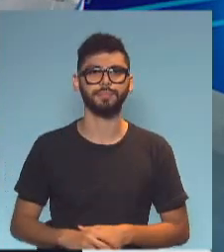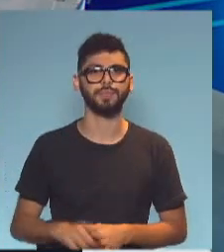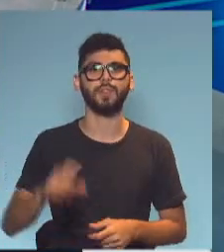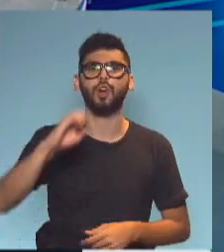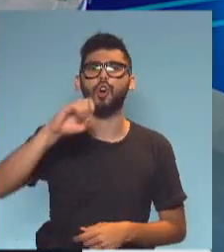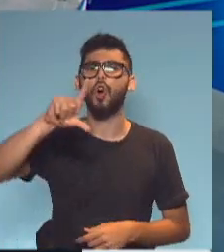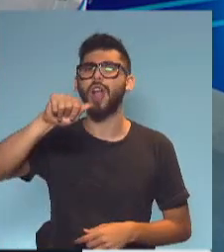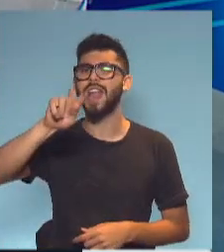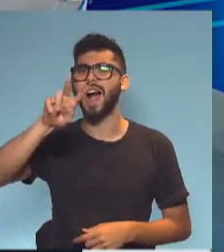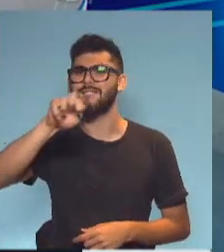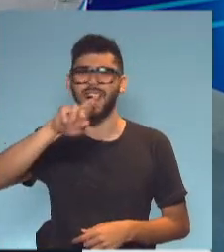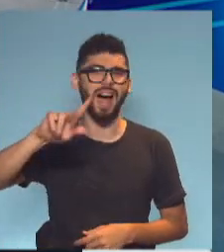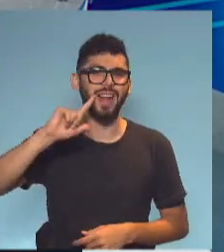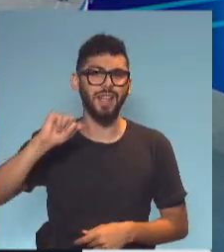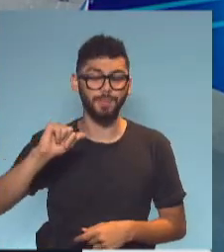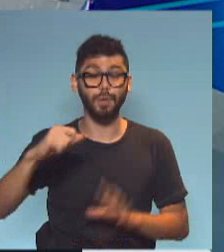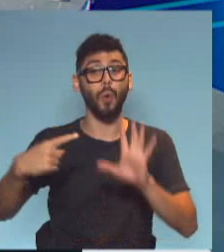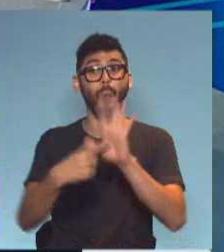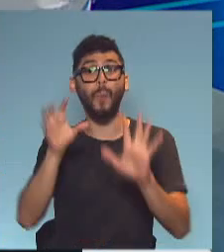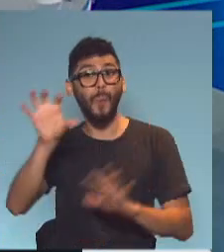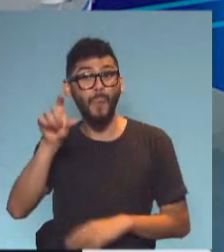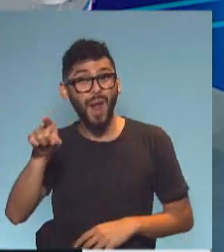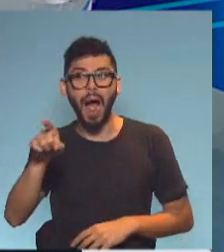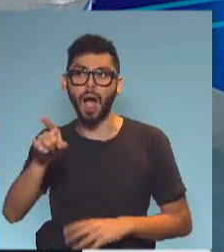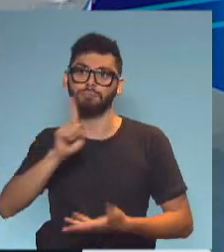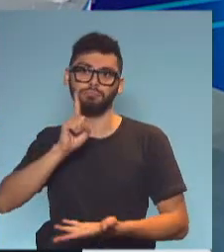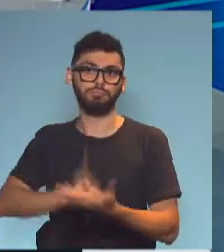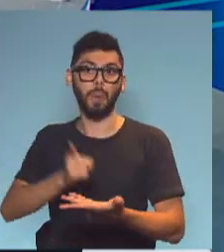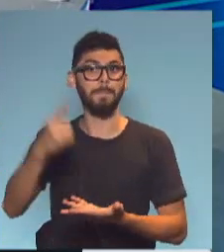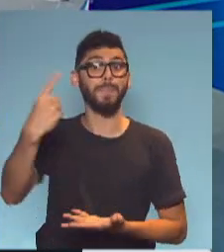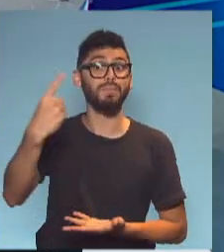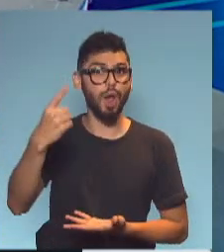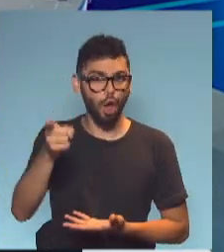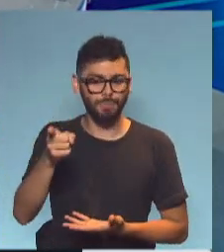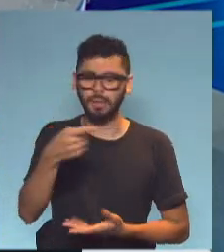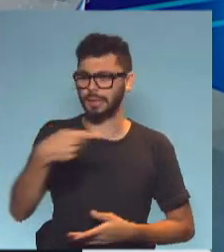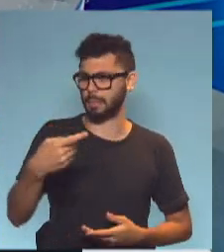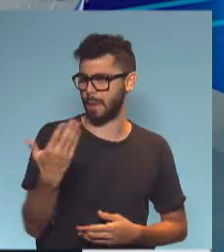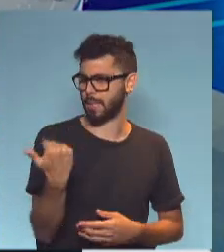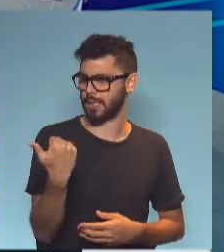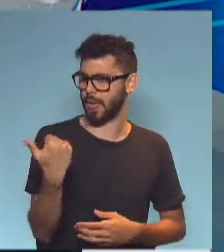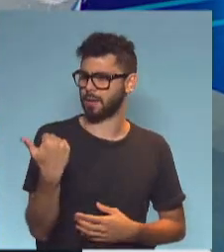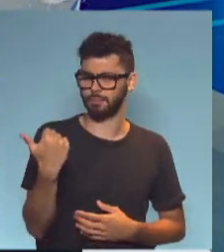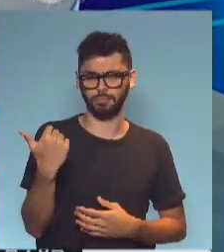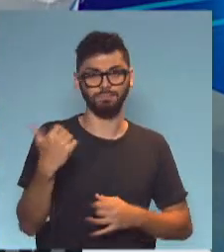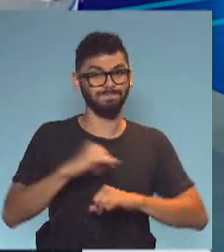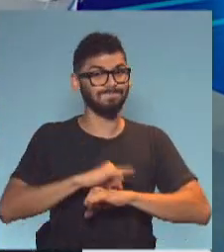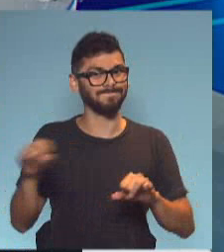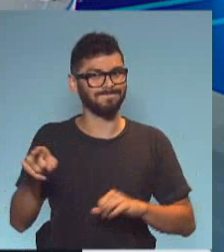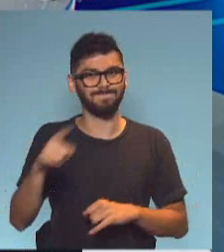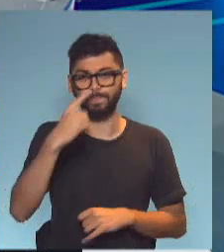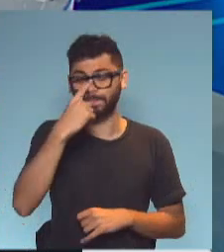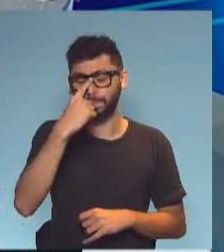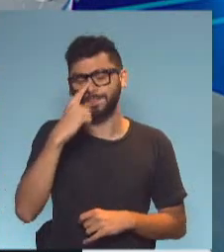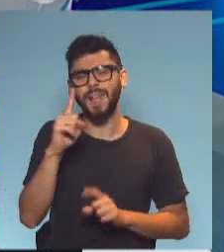Bueno, Olavarría. Provincia de Buenos Aires, que es donde empezaron a tomarse las primeras restricciones, digamos, ¿no? Ya la semana pasada estábamos hablando de esto y algunos